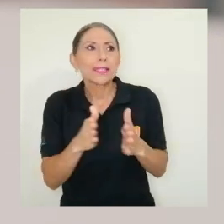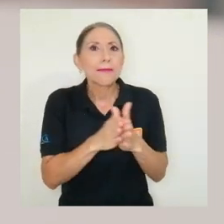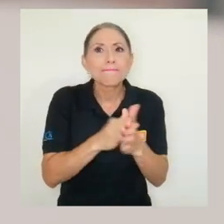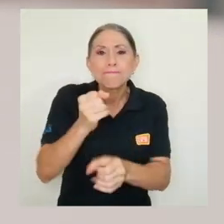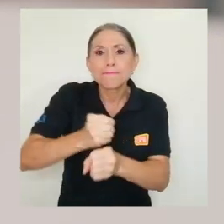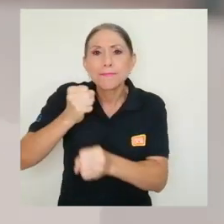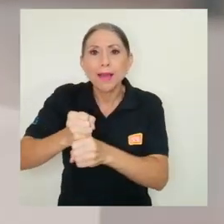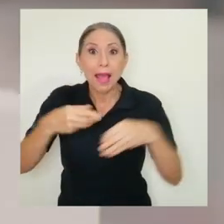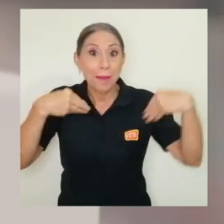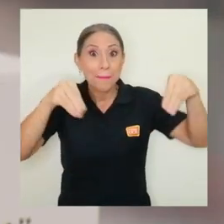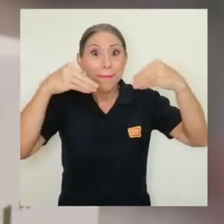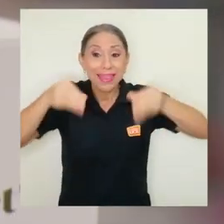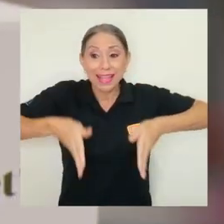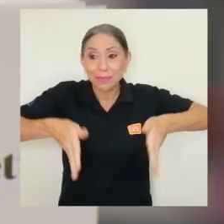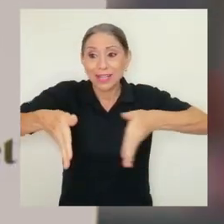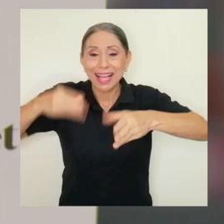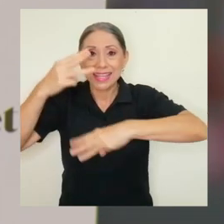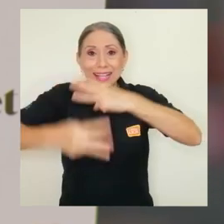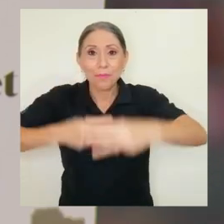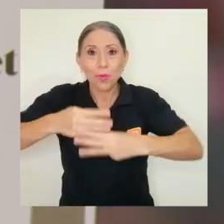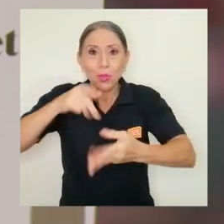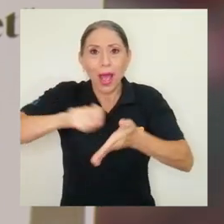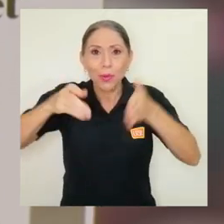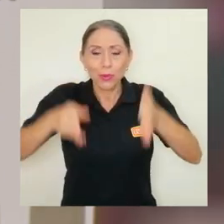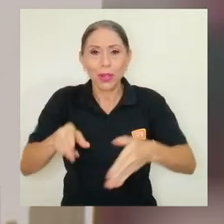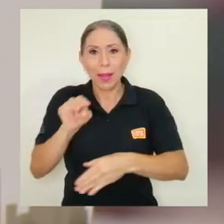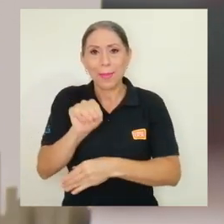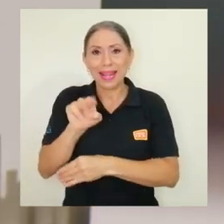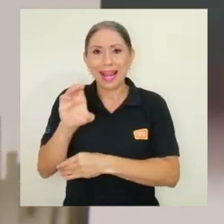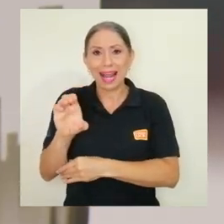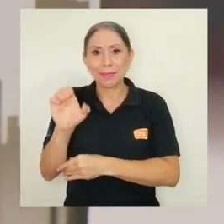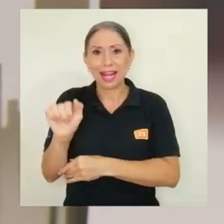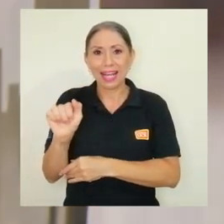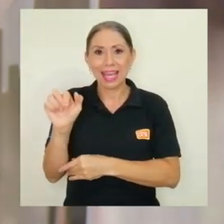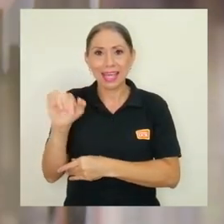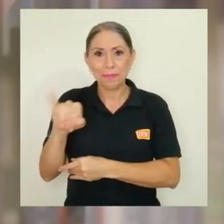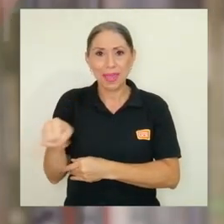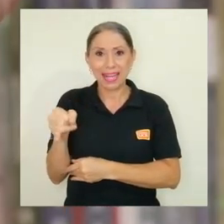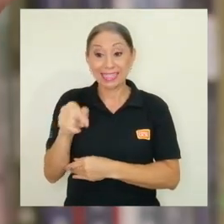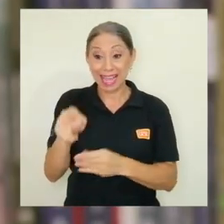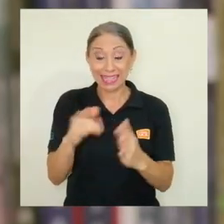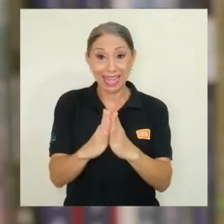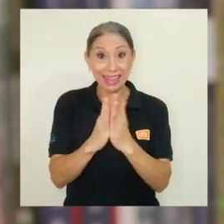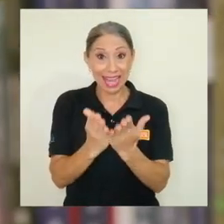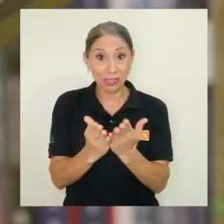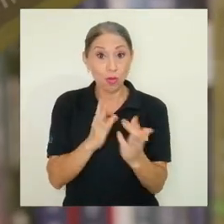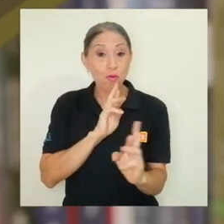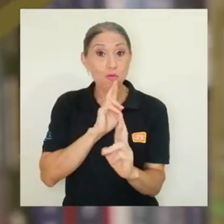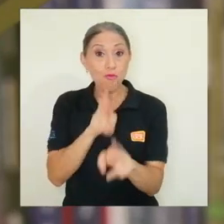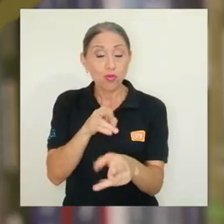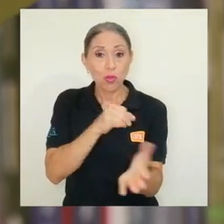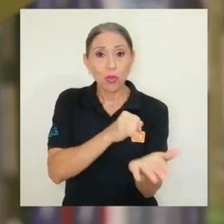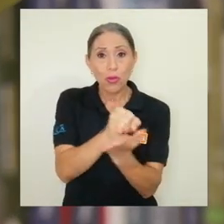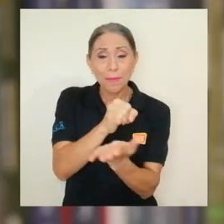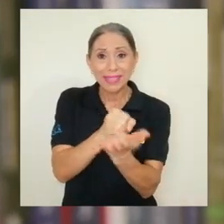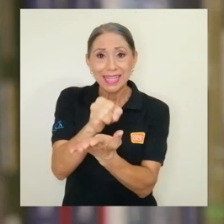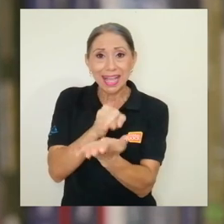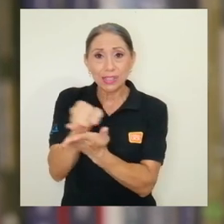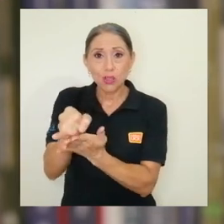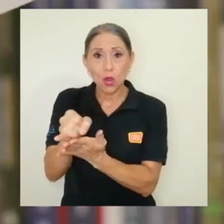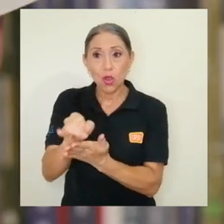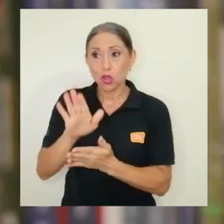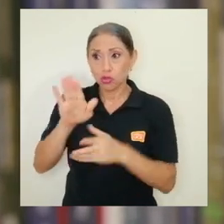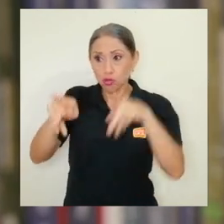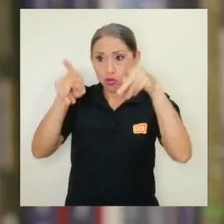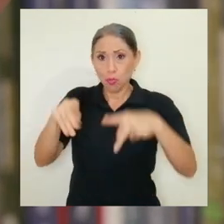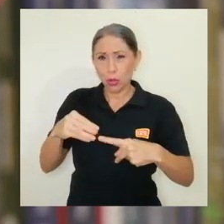por las calles del mundo, de la autora María del Carmen Araya Jiménez. Este texto es fruto de una investigación